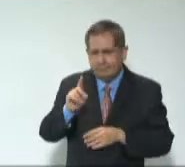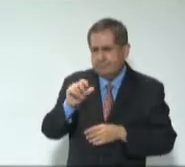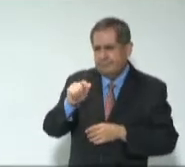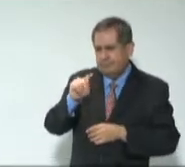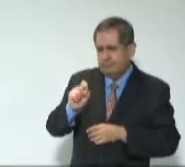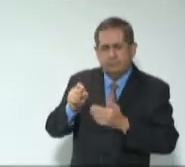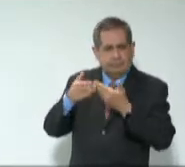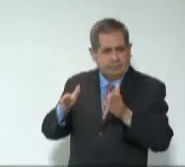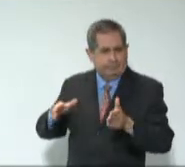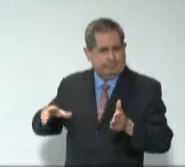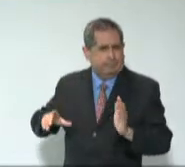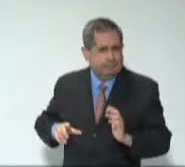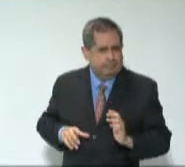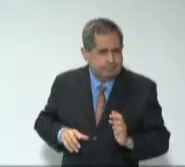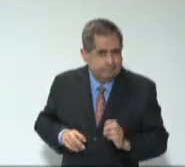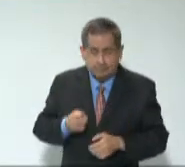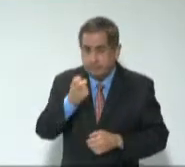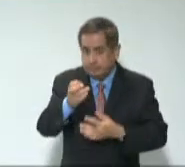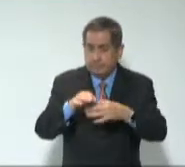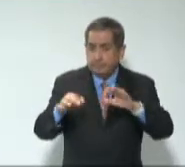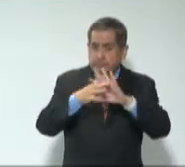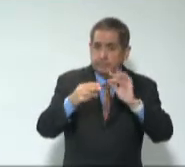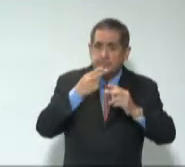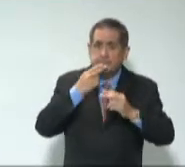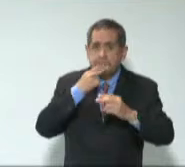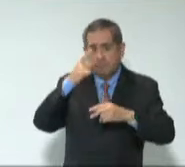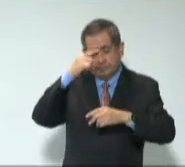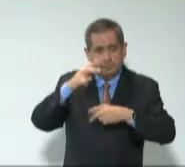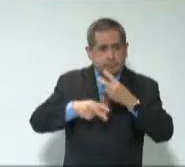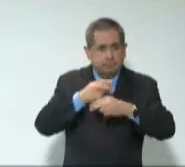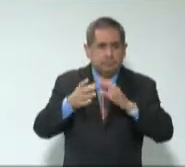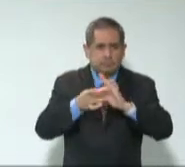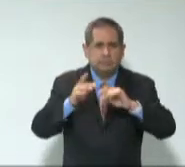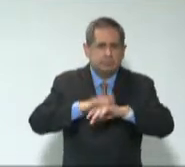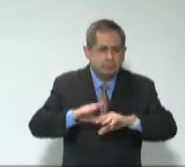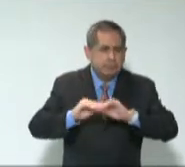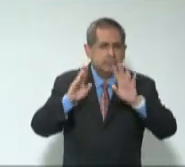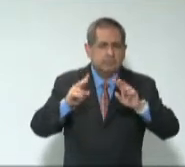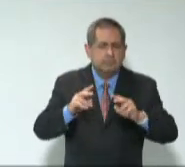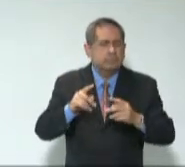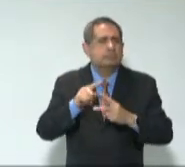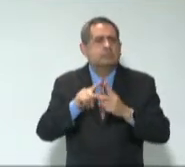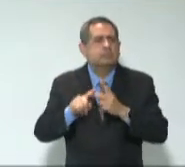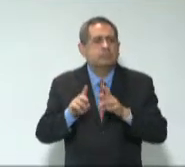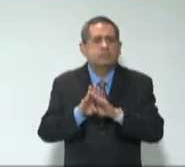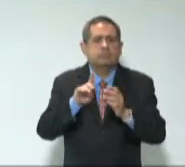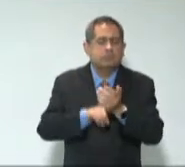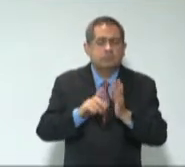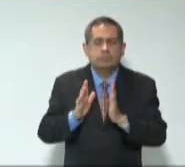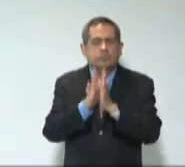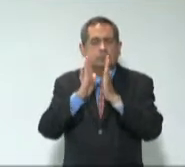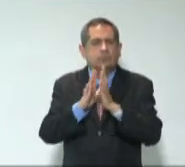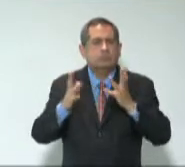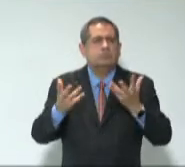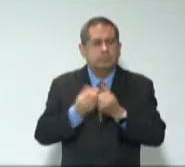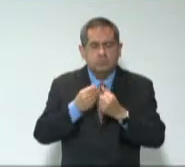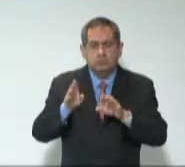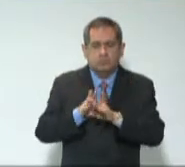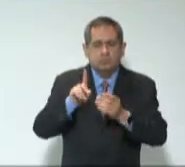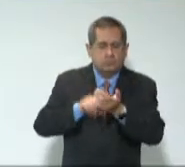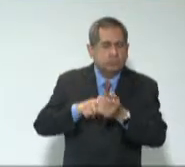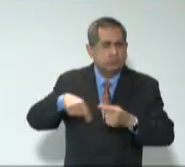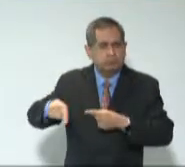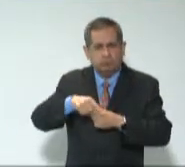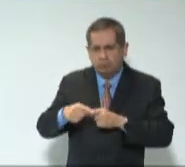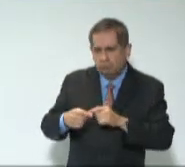pero este Pilar eh contribuye a hacer efectivos los otros dos eh tanto el de la participación como el de la